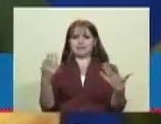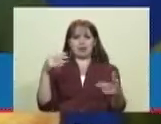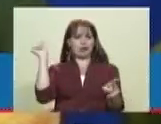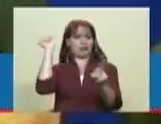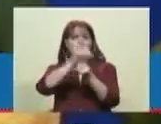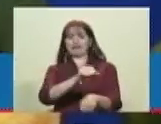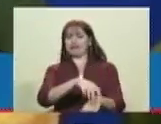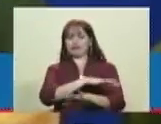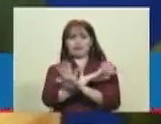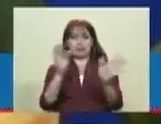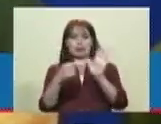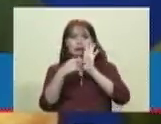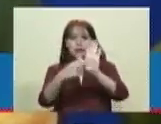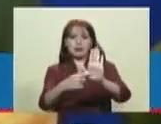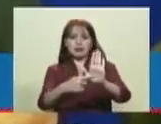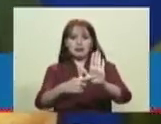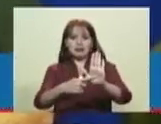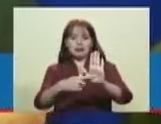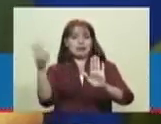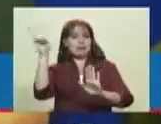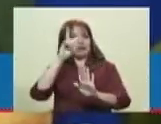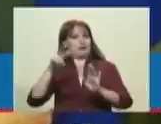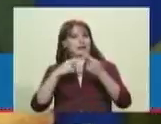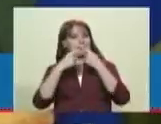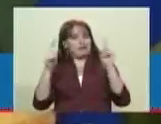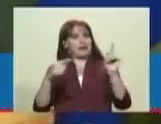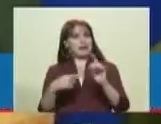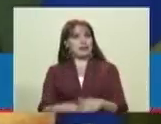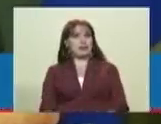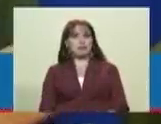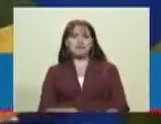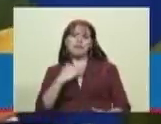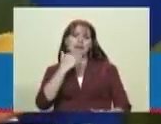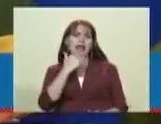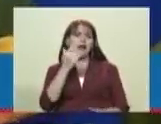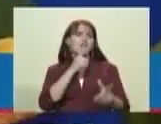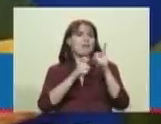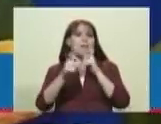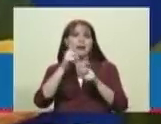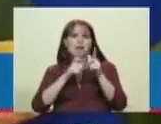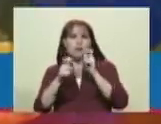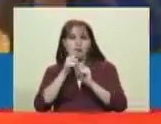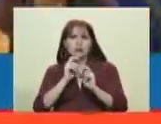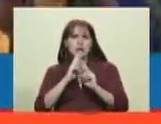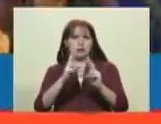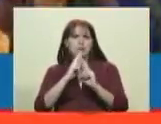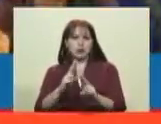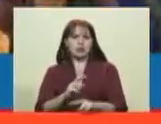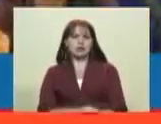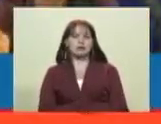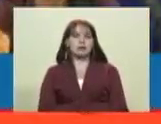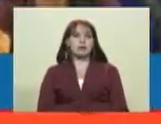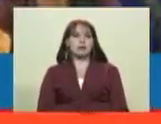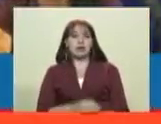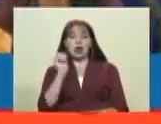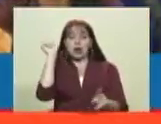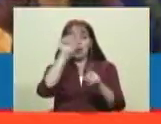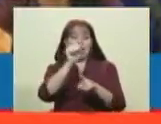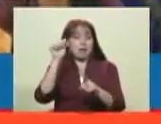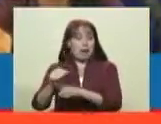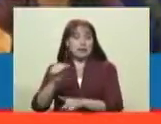trizas. Rápidamente contestaremos alguna pregunta porque estamos en el momento del remate